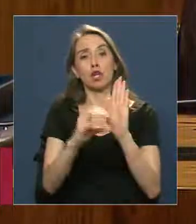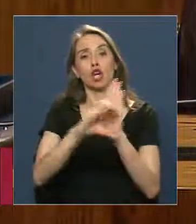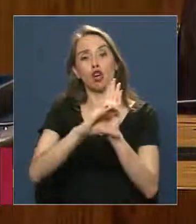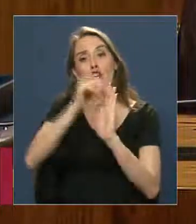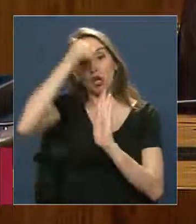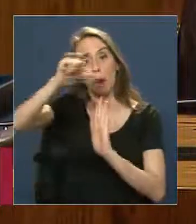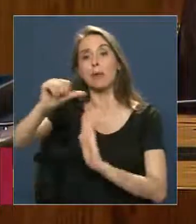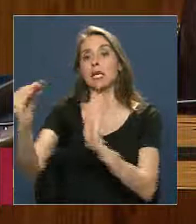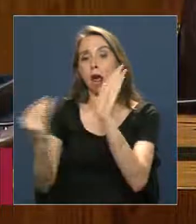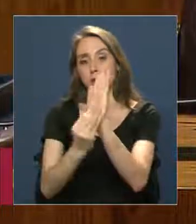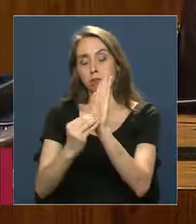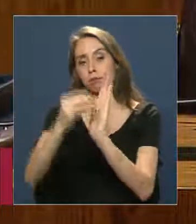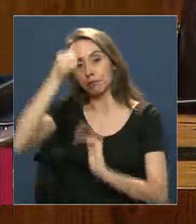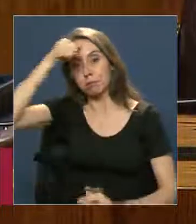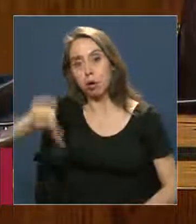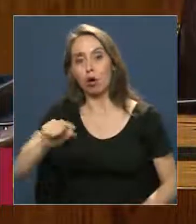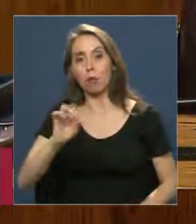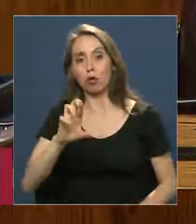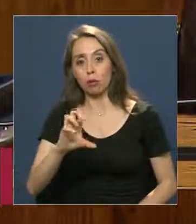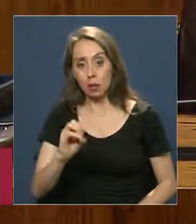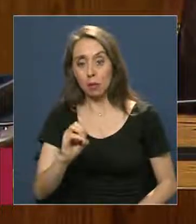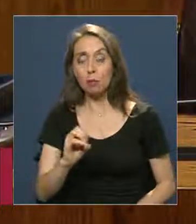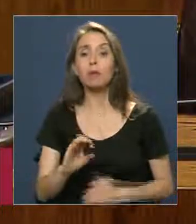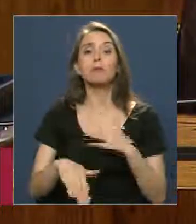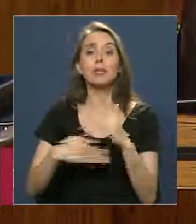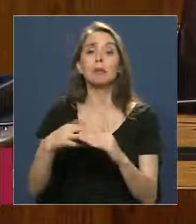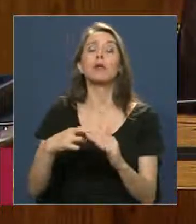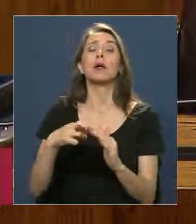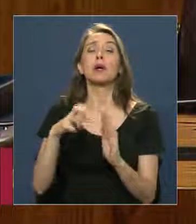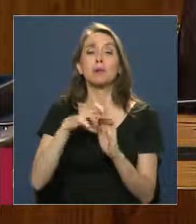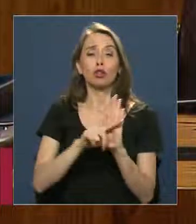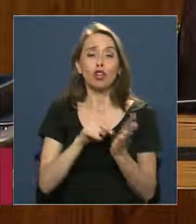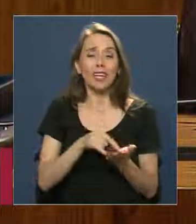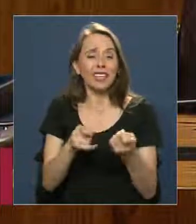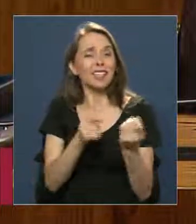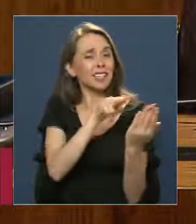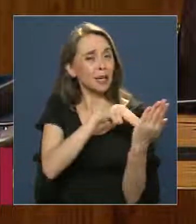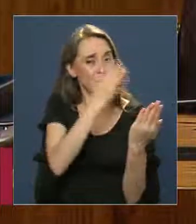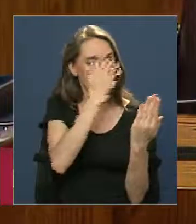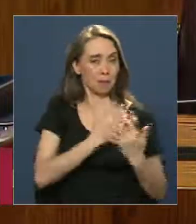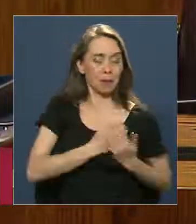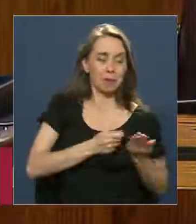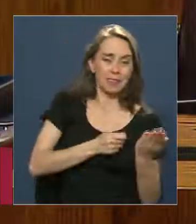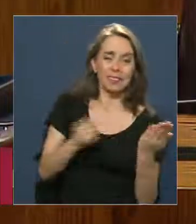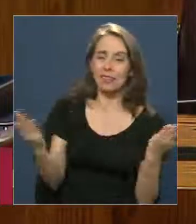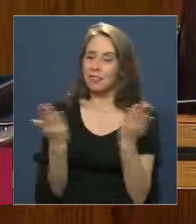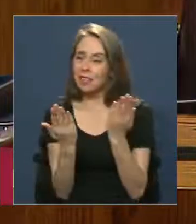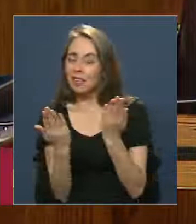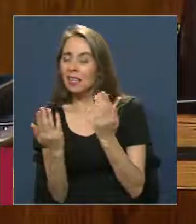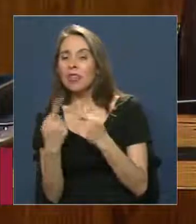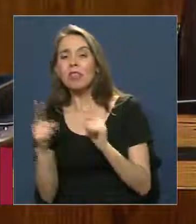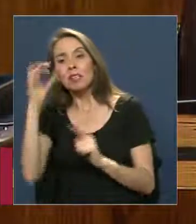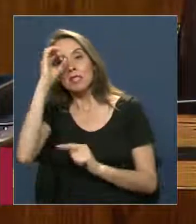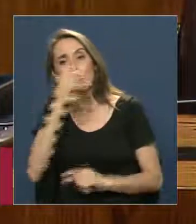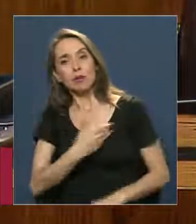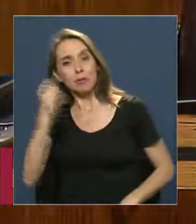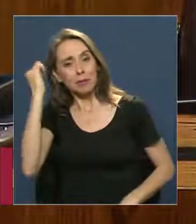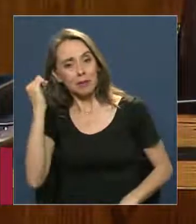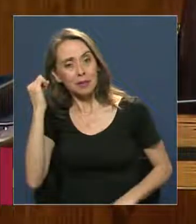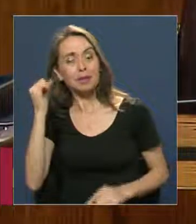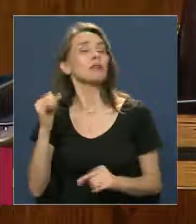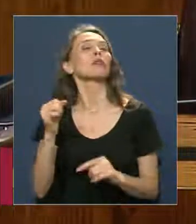nuestra diferencia con el proyecto original, e introducimos indicación al respecto, es el tipo de sanción al que se